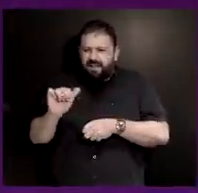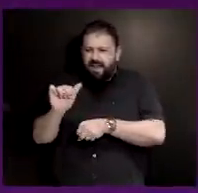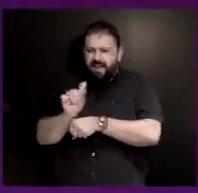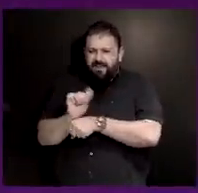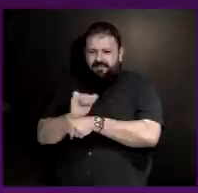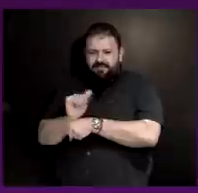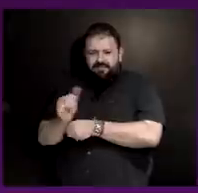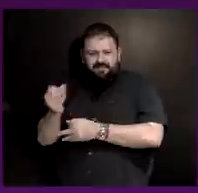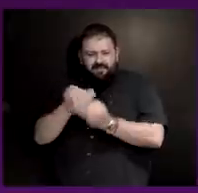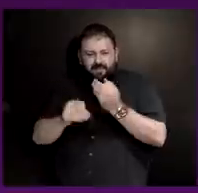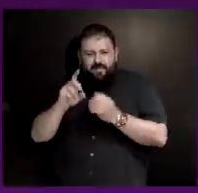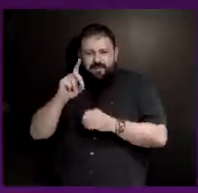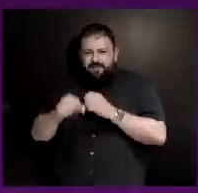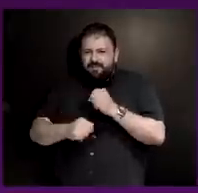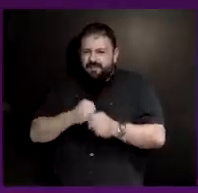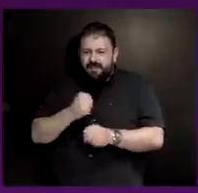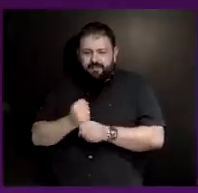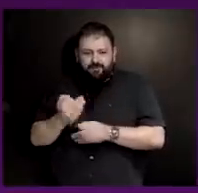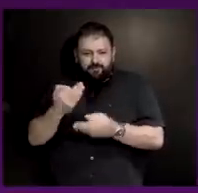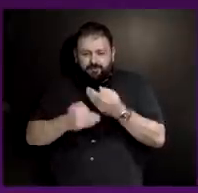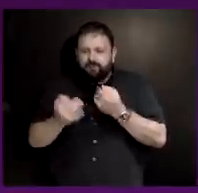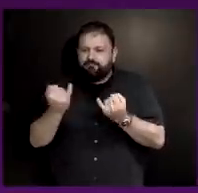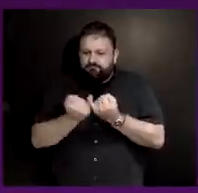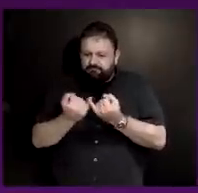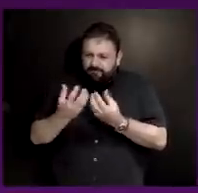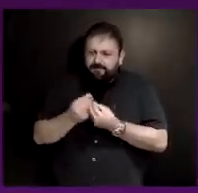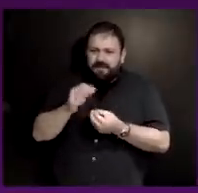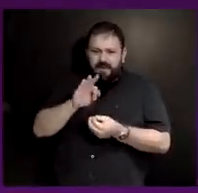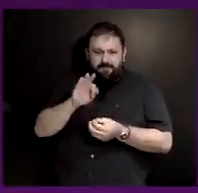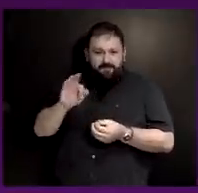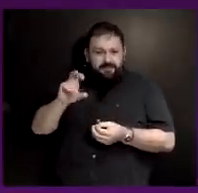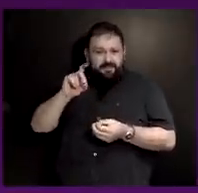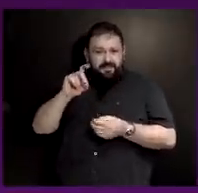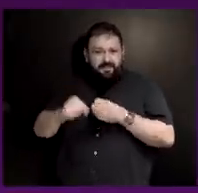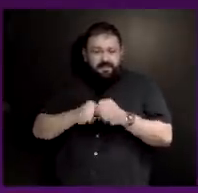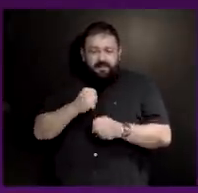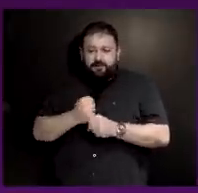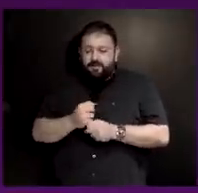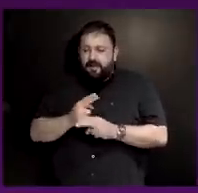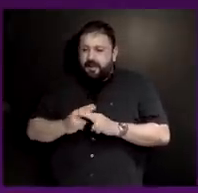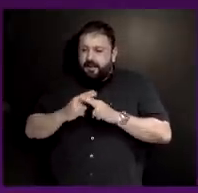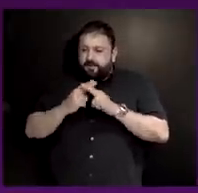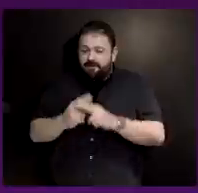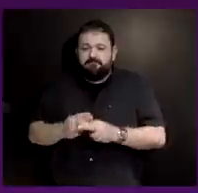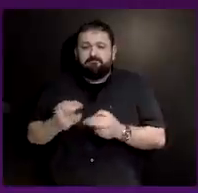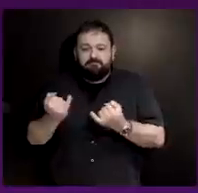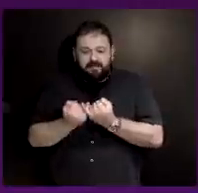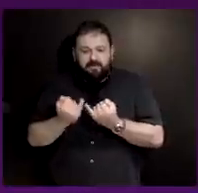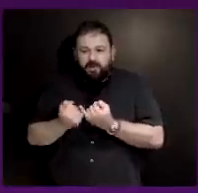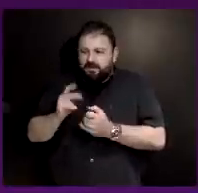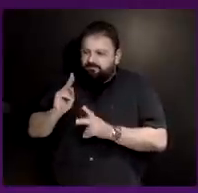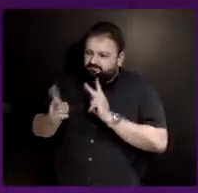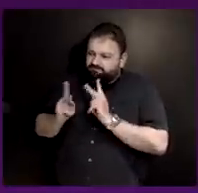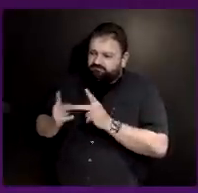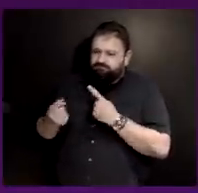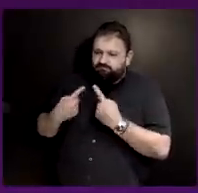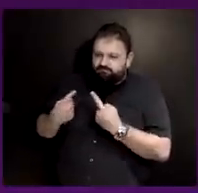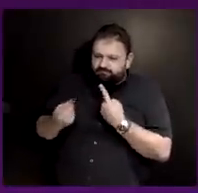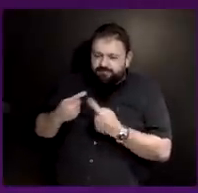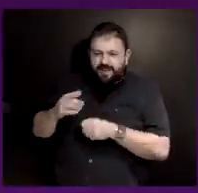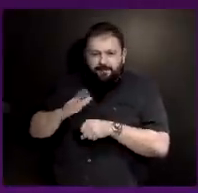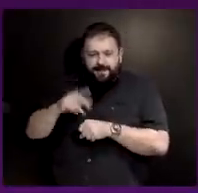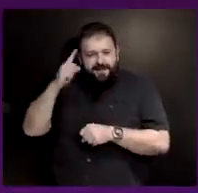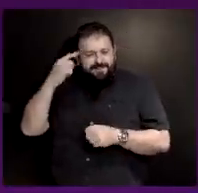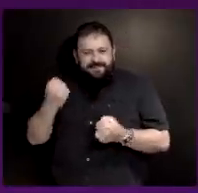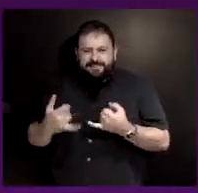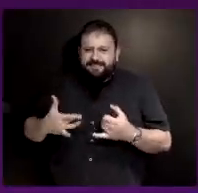30 años, que además coincide justo con la fecha de los 30 años. Digo, cuando lo fuimos platicando con Amaury, cada vez que nos emocionábamos de la idea,